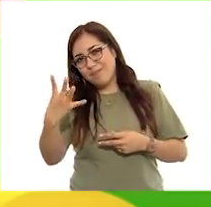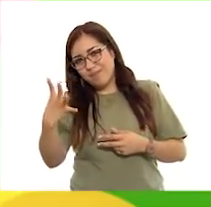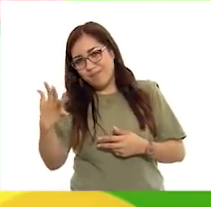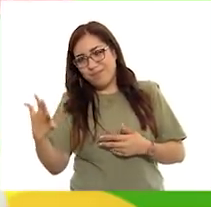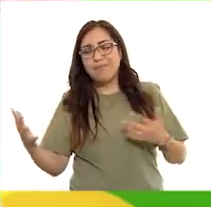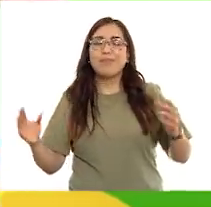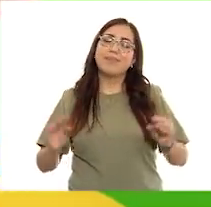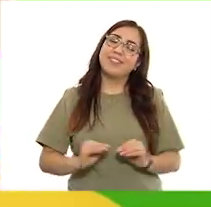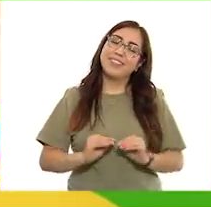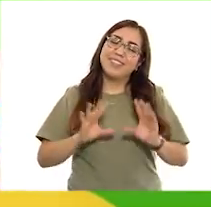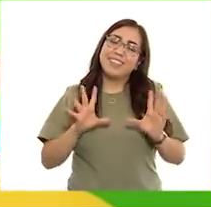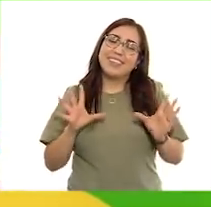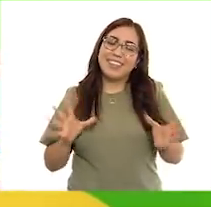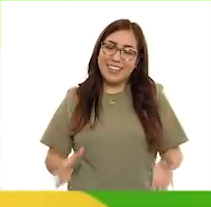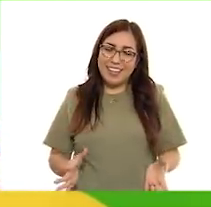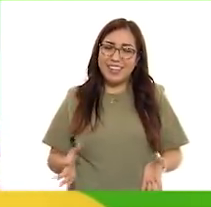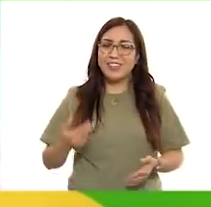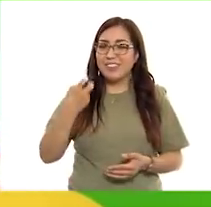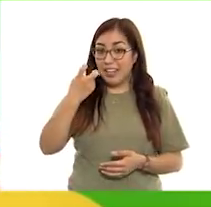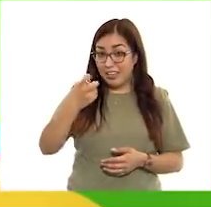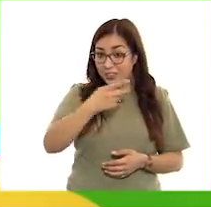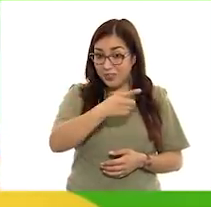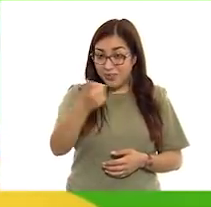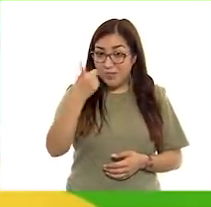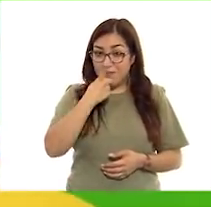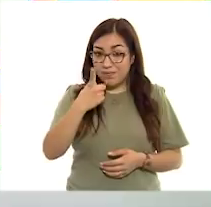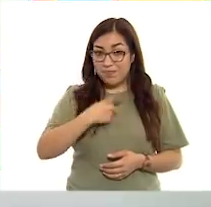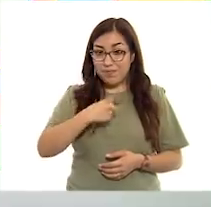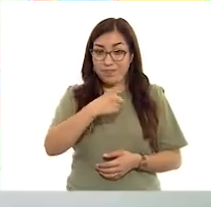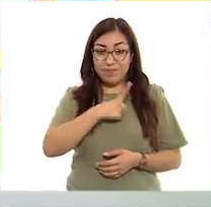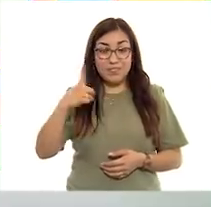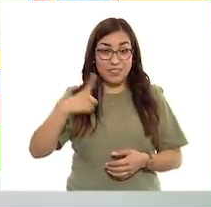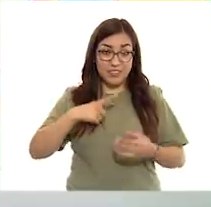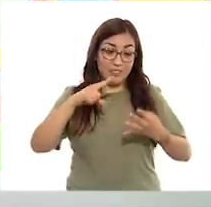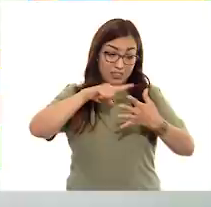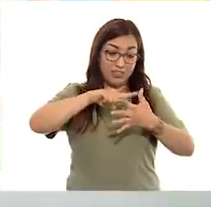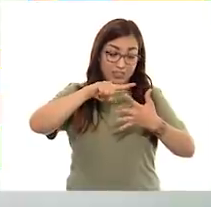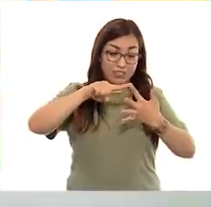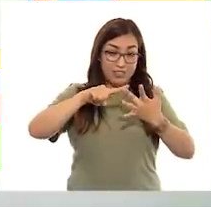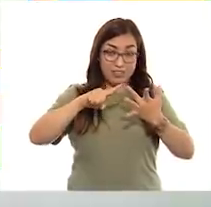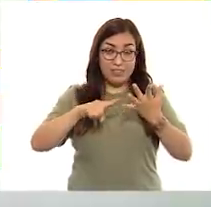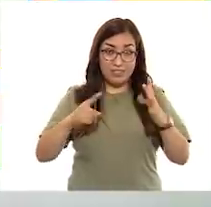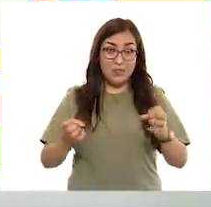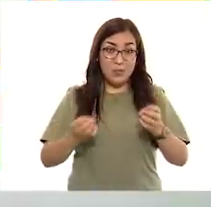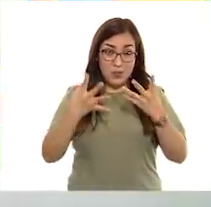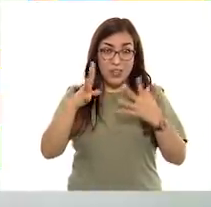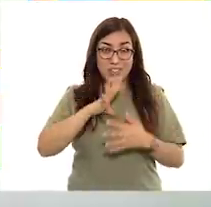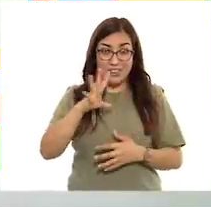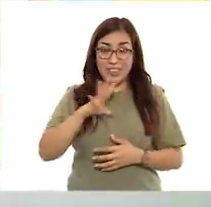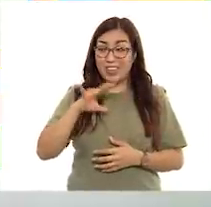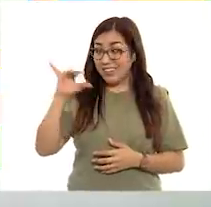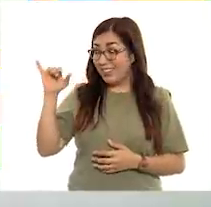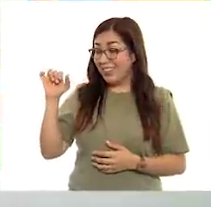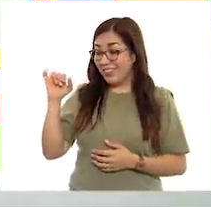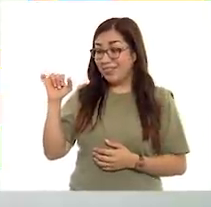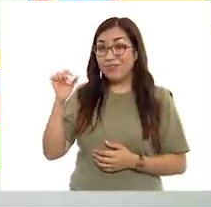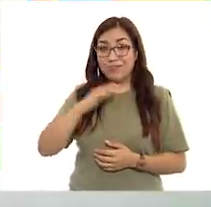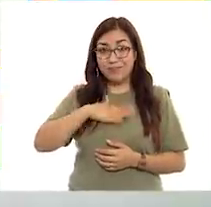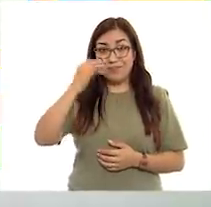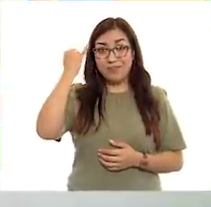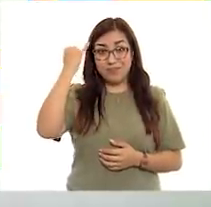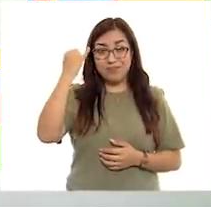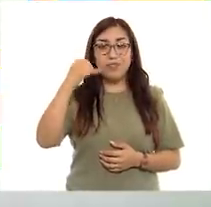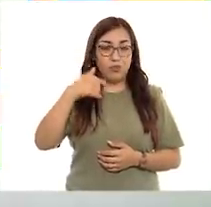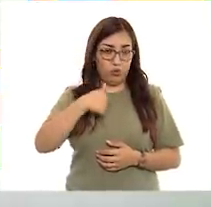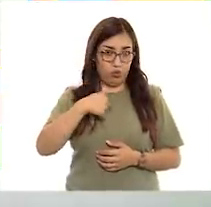Pues claro, escucho que dicen que hay que contarlos. ¡Excelente! Es una gran idea. Yo los